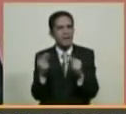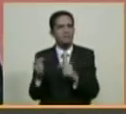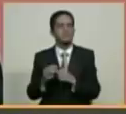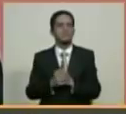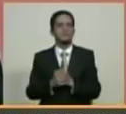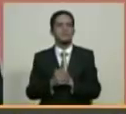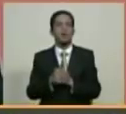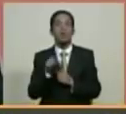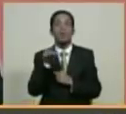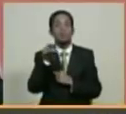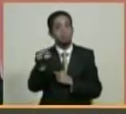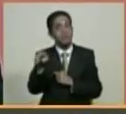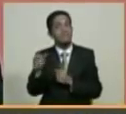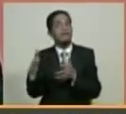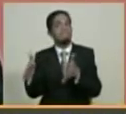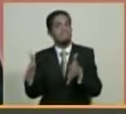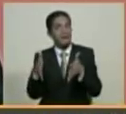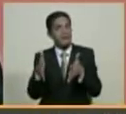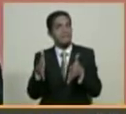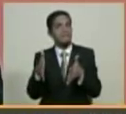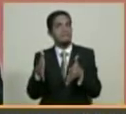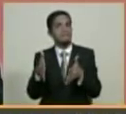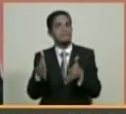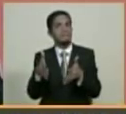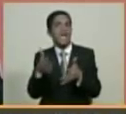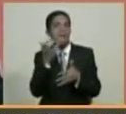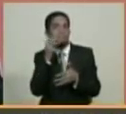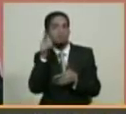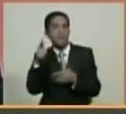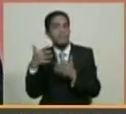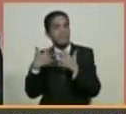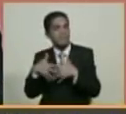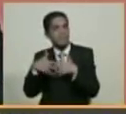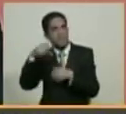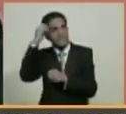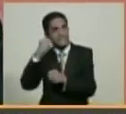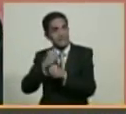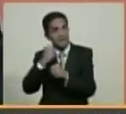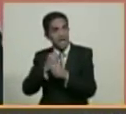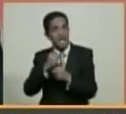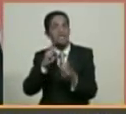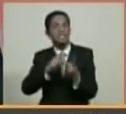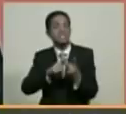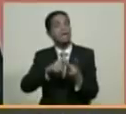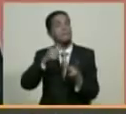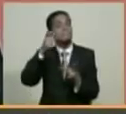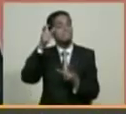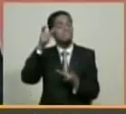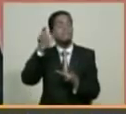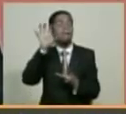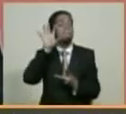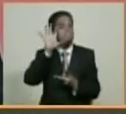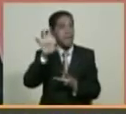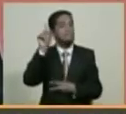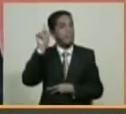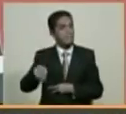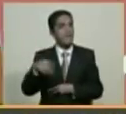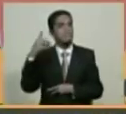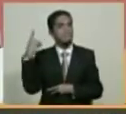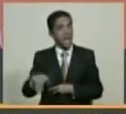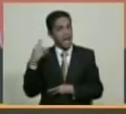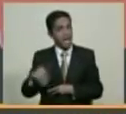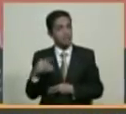Que ustedes ganen como empresarios, como productores, pero que el país también tenga derecho